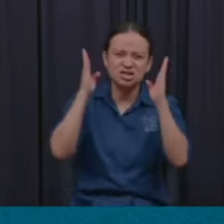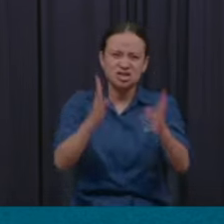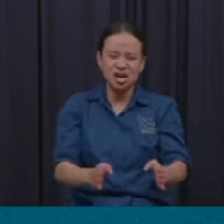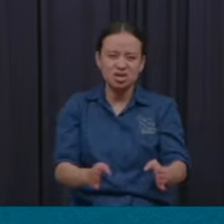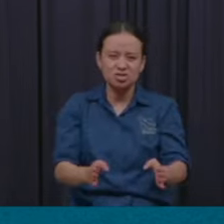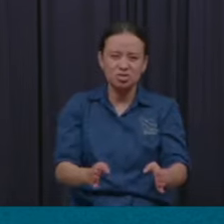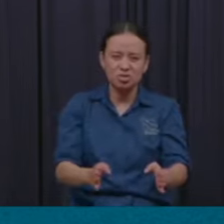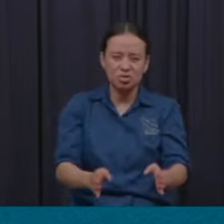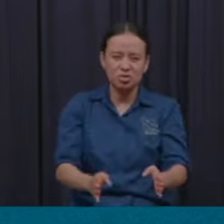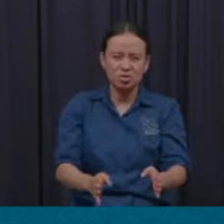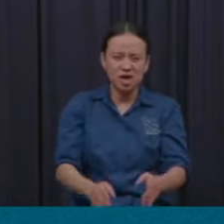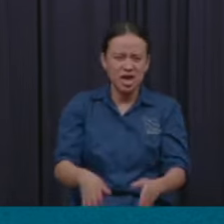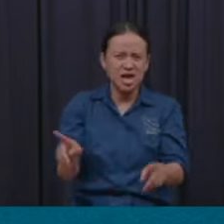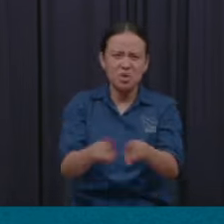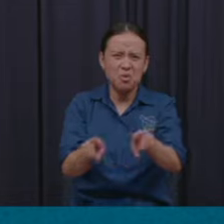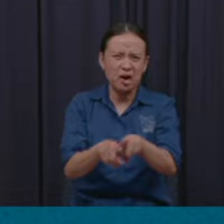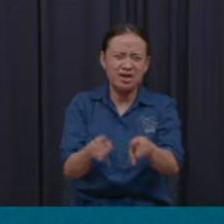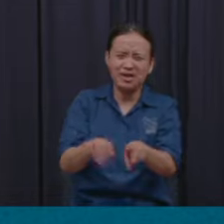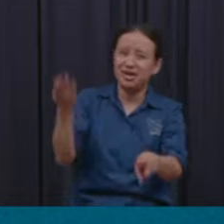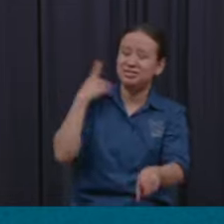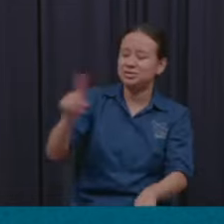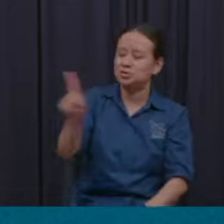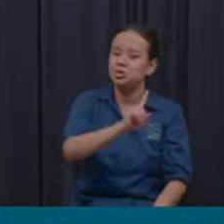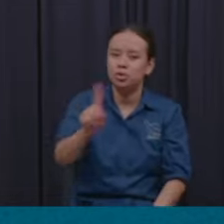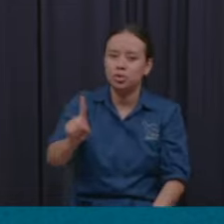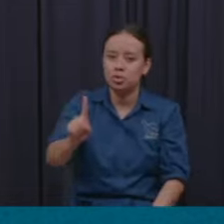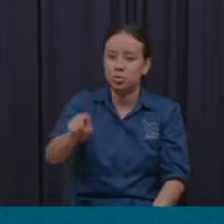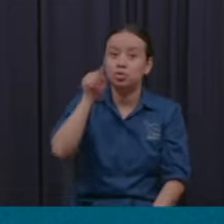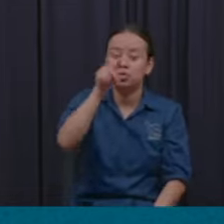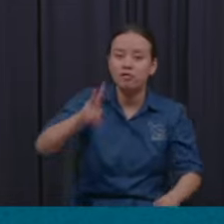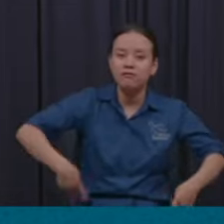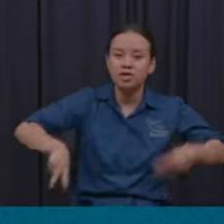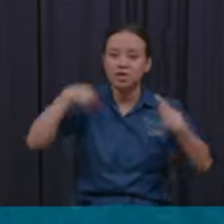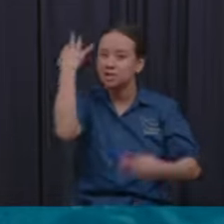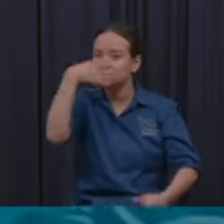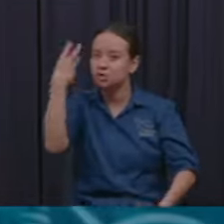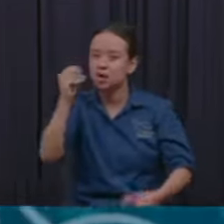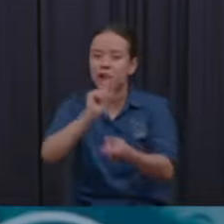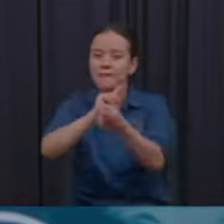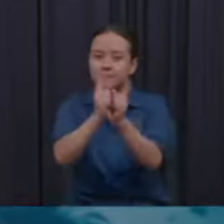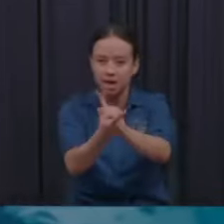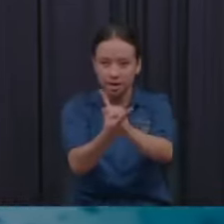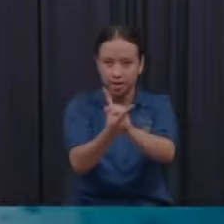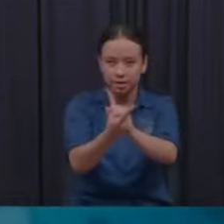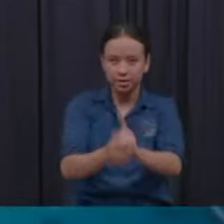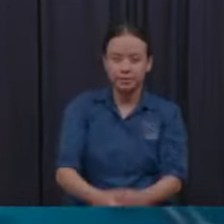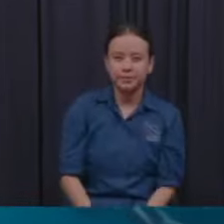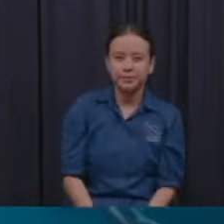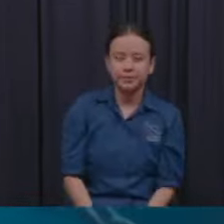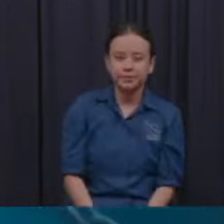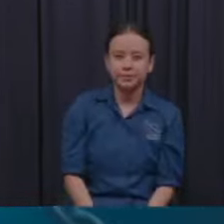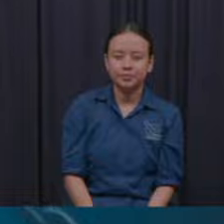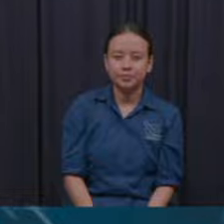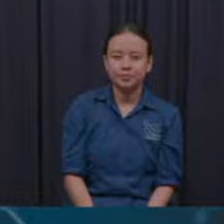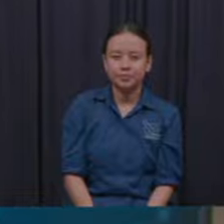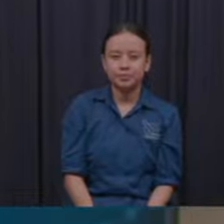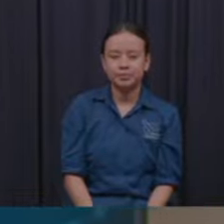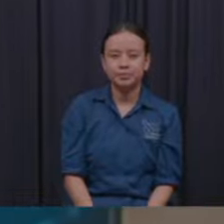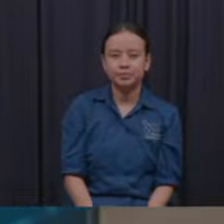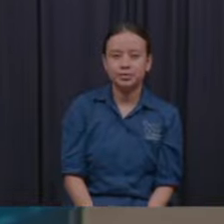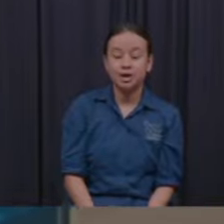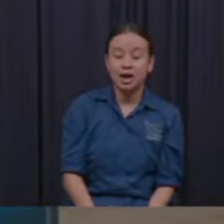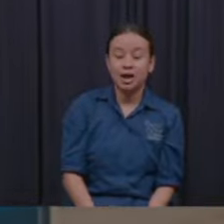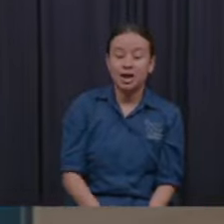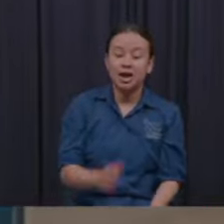nivel bajo. Tu vida espiritual tiene que cambiar. Porque luego le dice, el consejo angelical fue este: